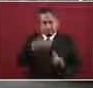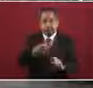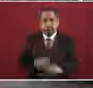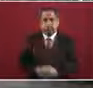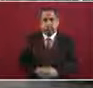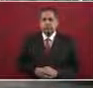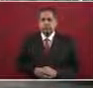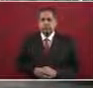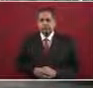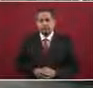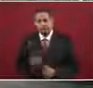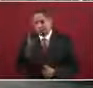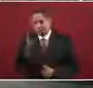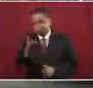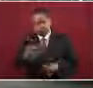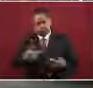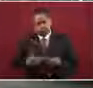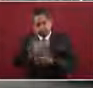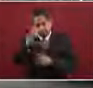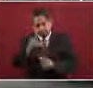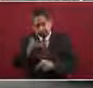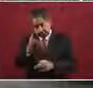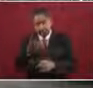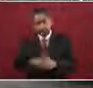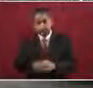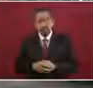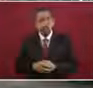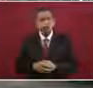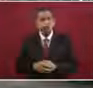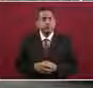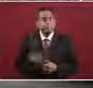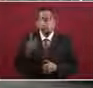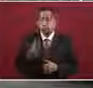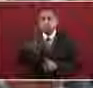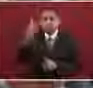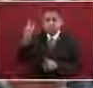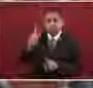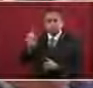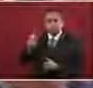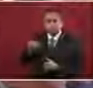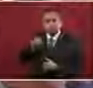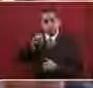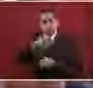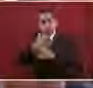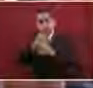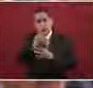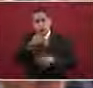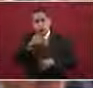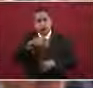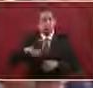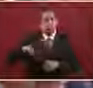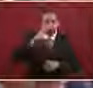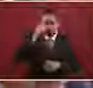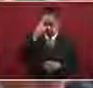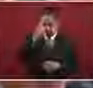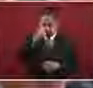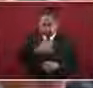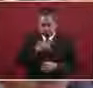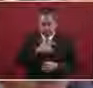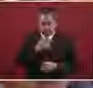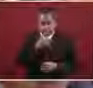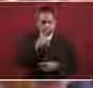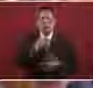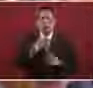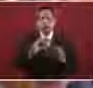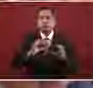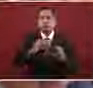Ciudadano presidente de México, el viernes de la semana pasada usted dijo que debemos tomar conciencia ecológica